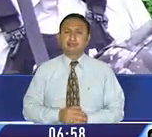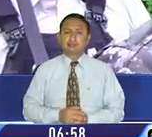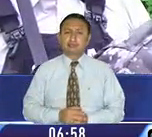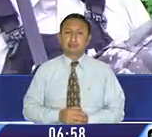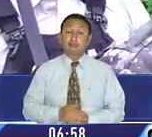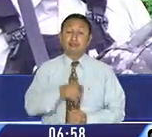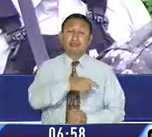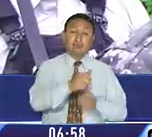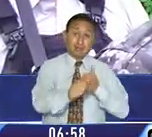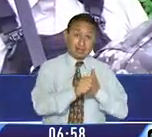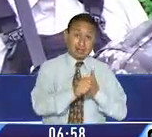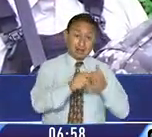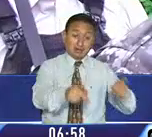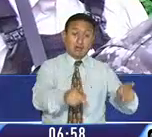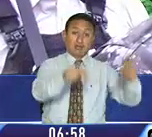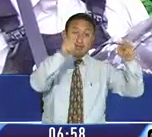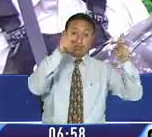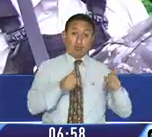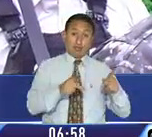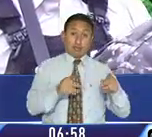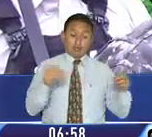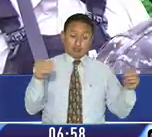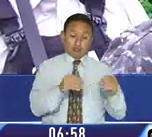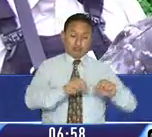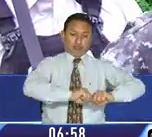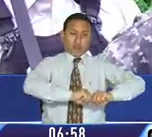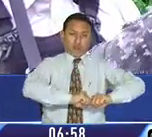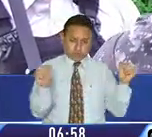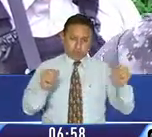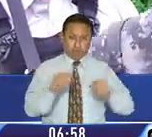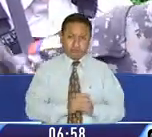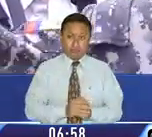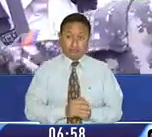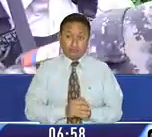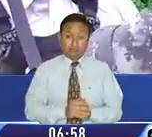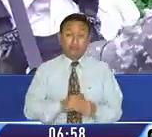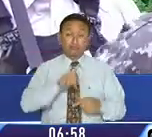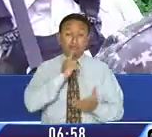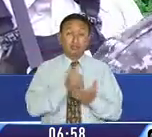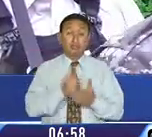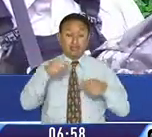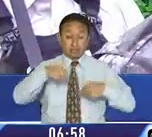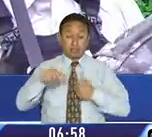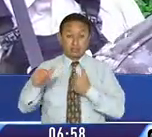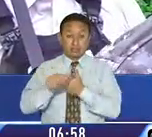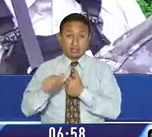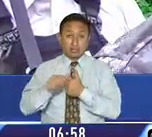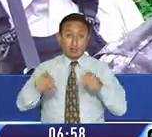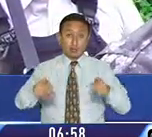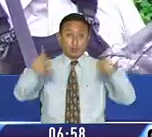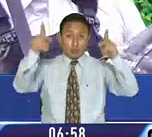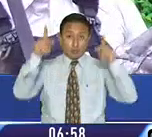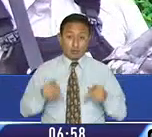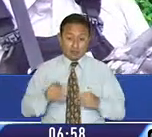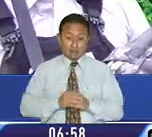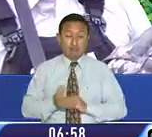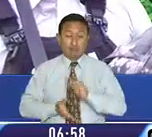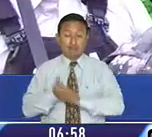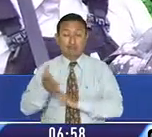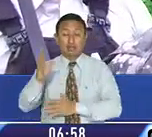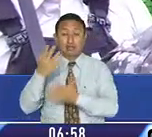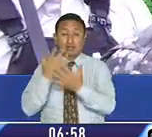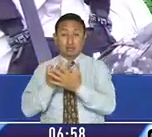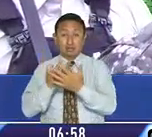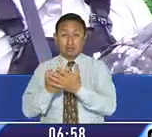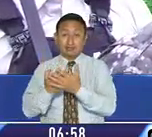volar un puente y estamos a pocos metros del puente que conecta la vía hacia el CRS y precisamente de